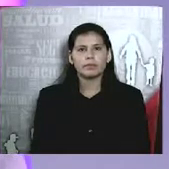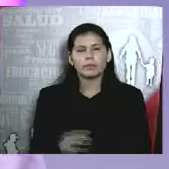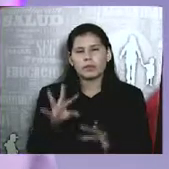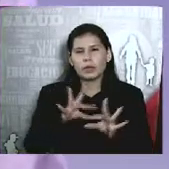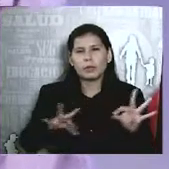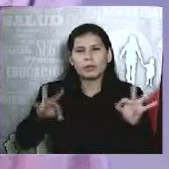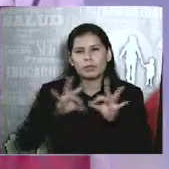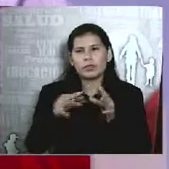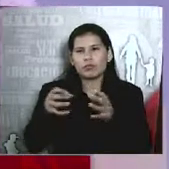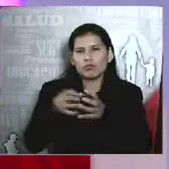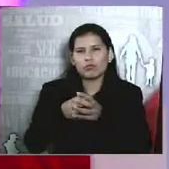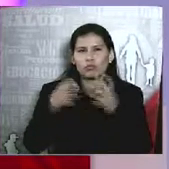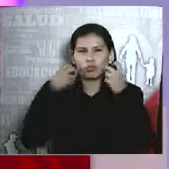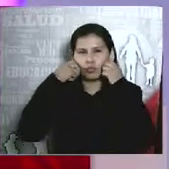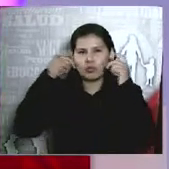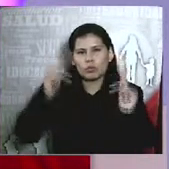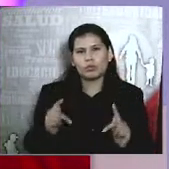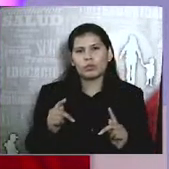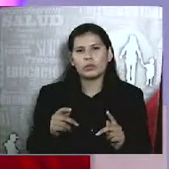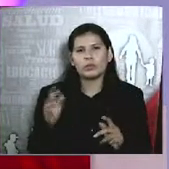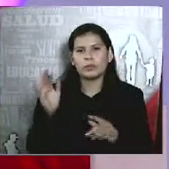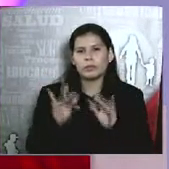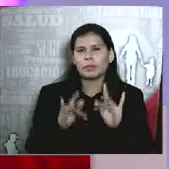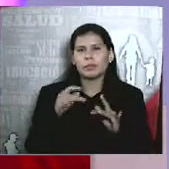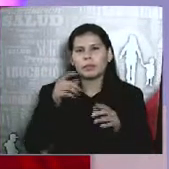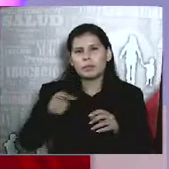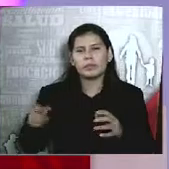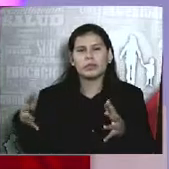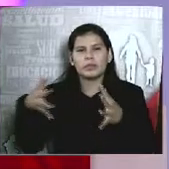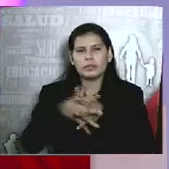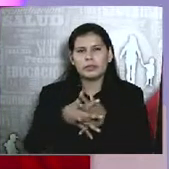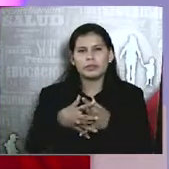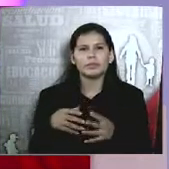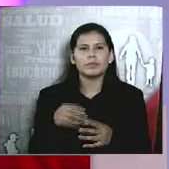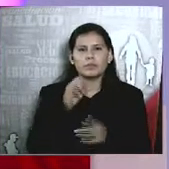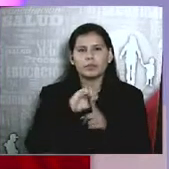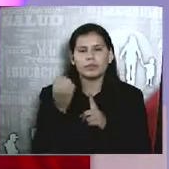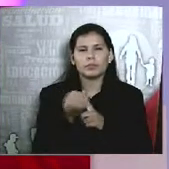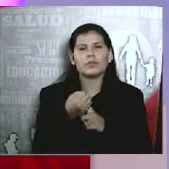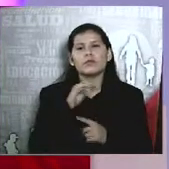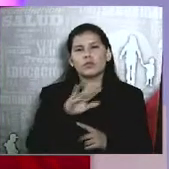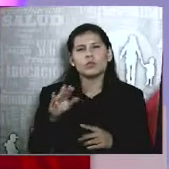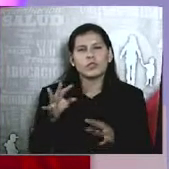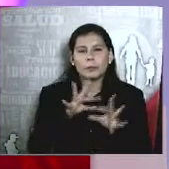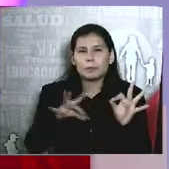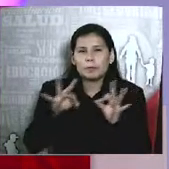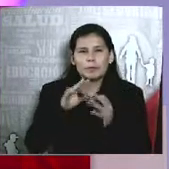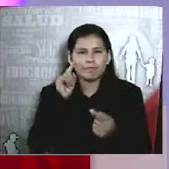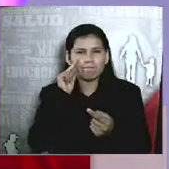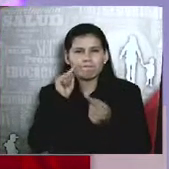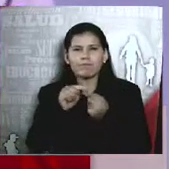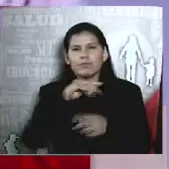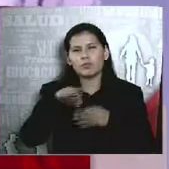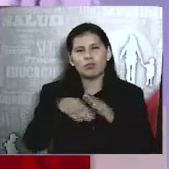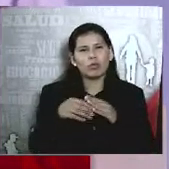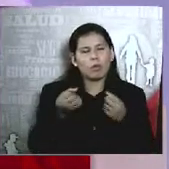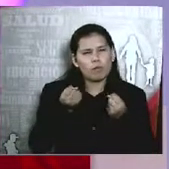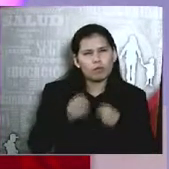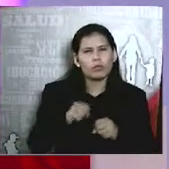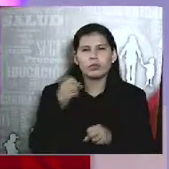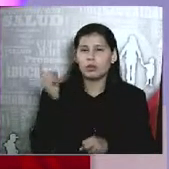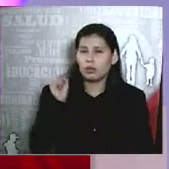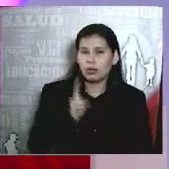importante equipo humano que nos acompaña en la Agencia Colombiana para la Reintegración. Ustedes son el centro de lo que hemos logrado en estos 12